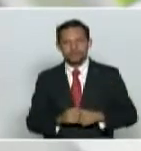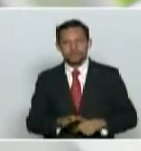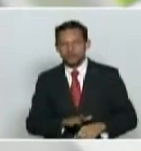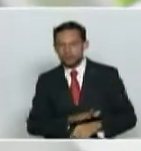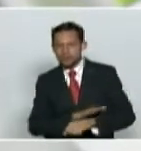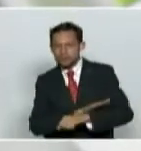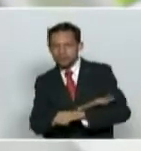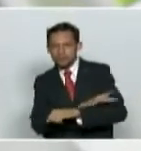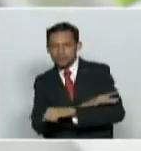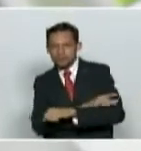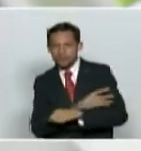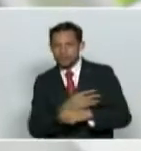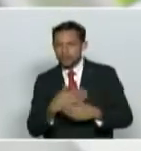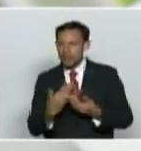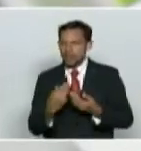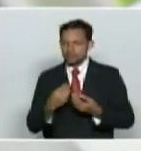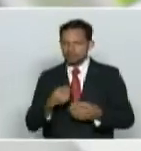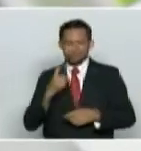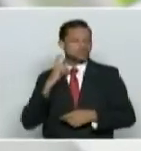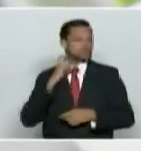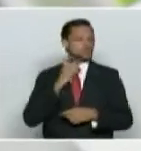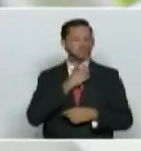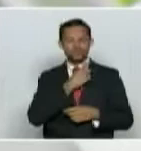Canto todo el perfume